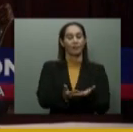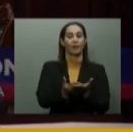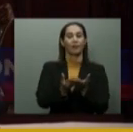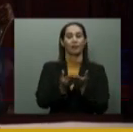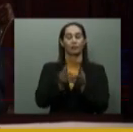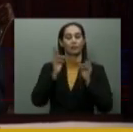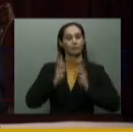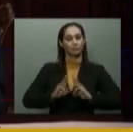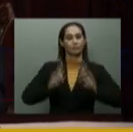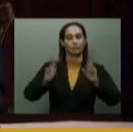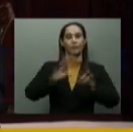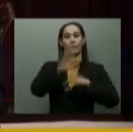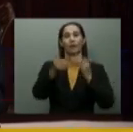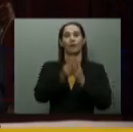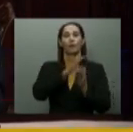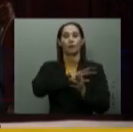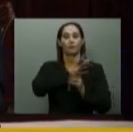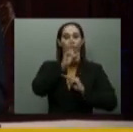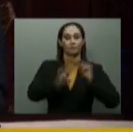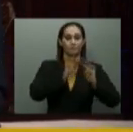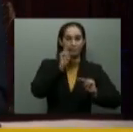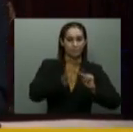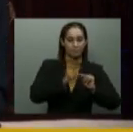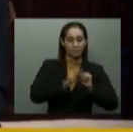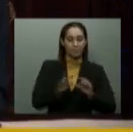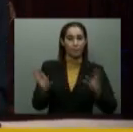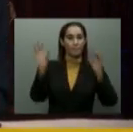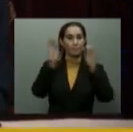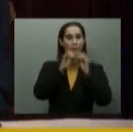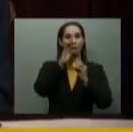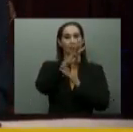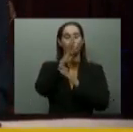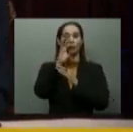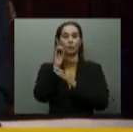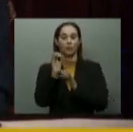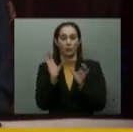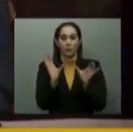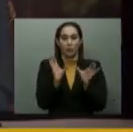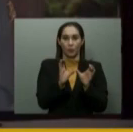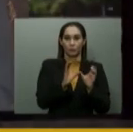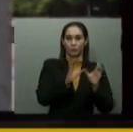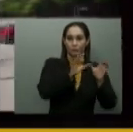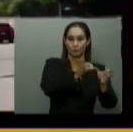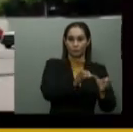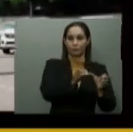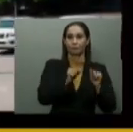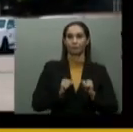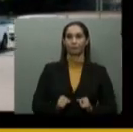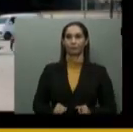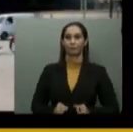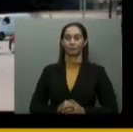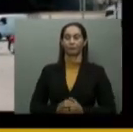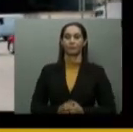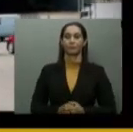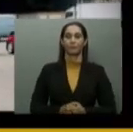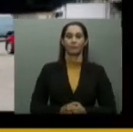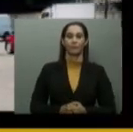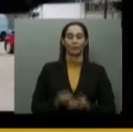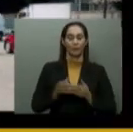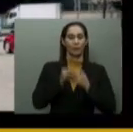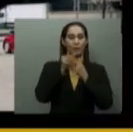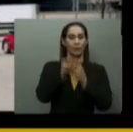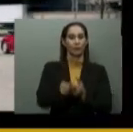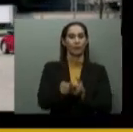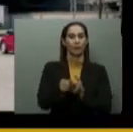quienes entran a la policía nacional o sea es porque hay carencia estamos diciendo vamos a meter gente